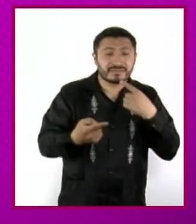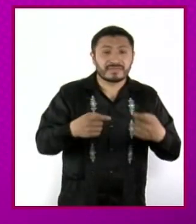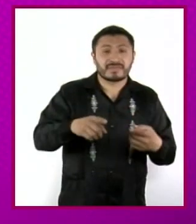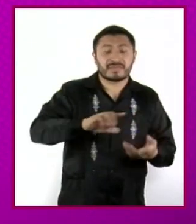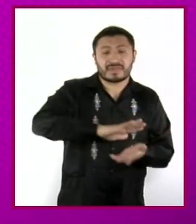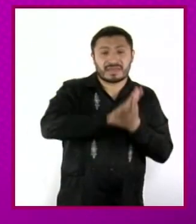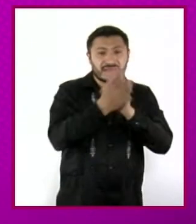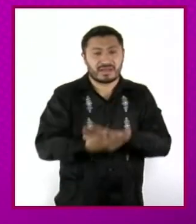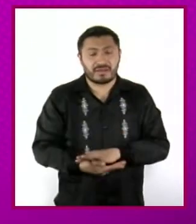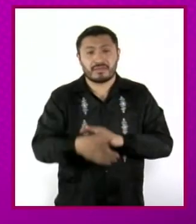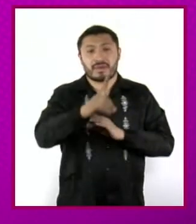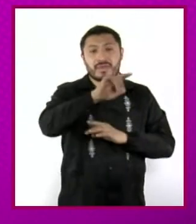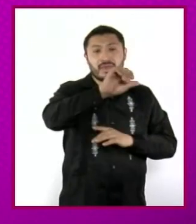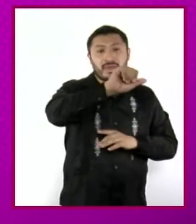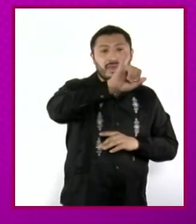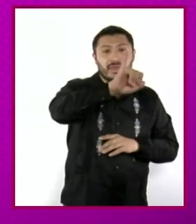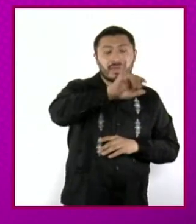dialéctico.